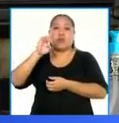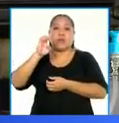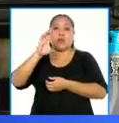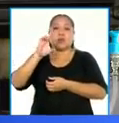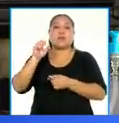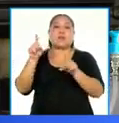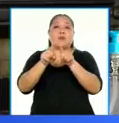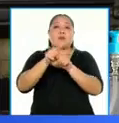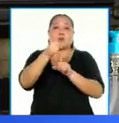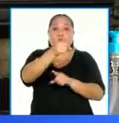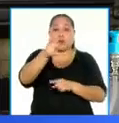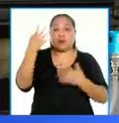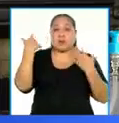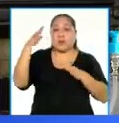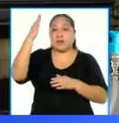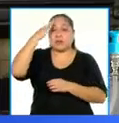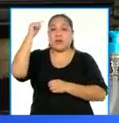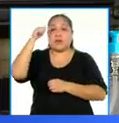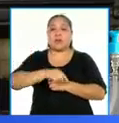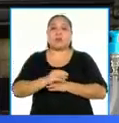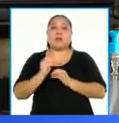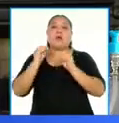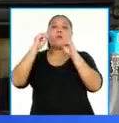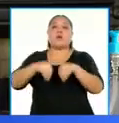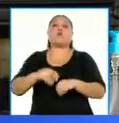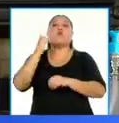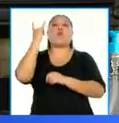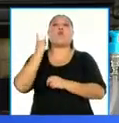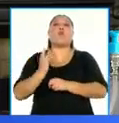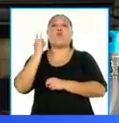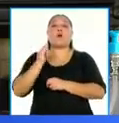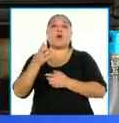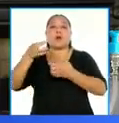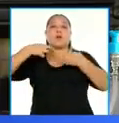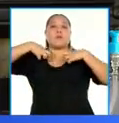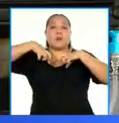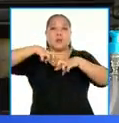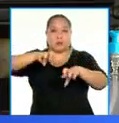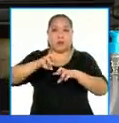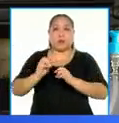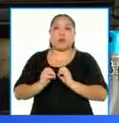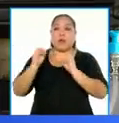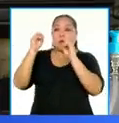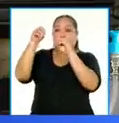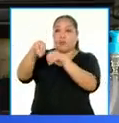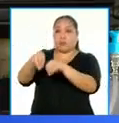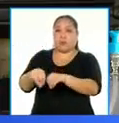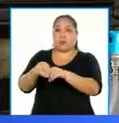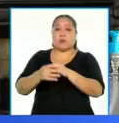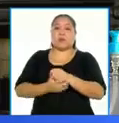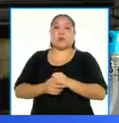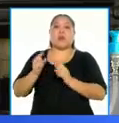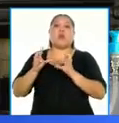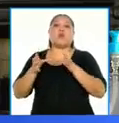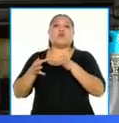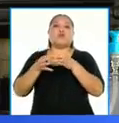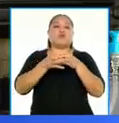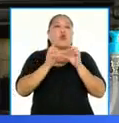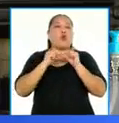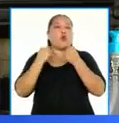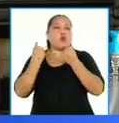ustedes saben, esta declaratoria de emergencia permite el establecimiento de un conjunto